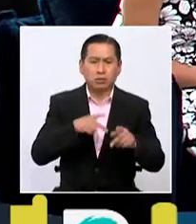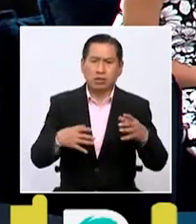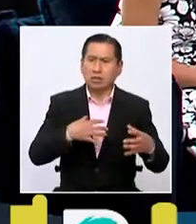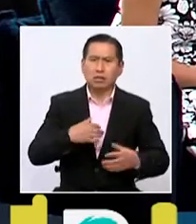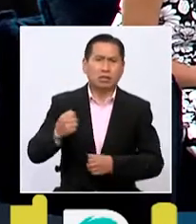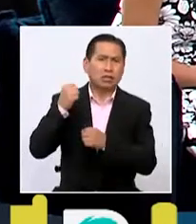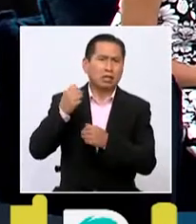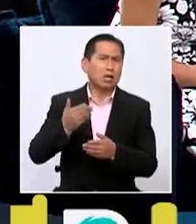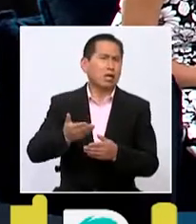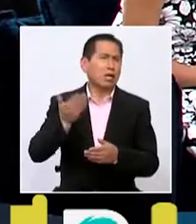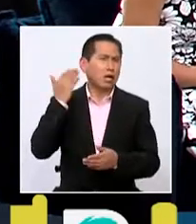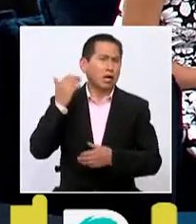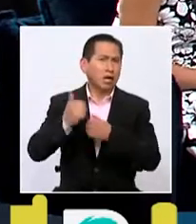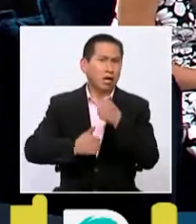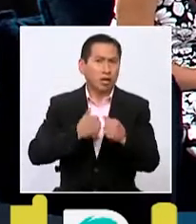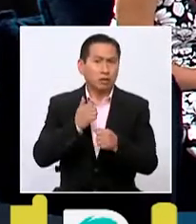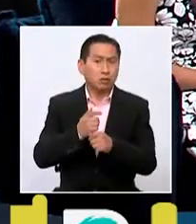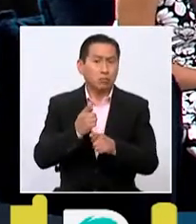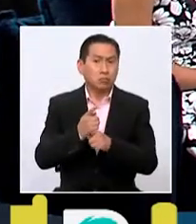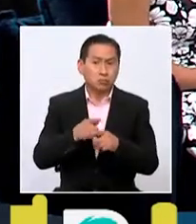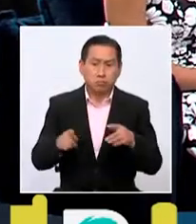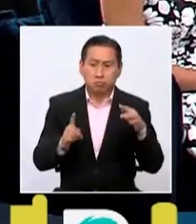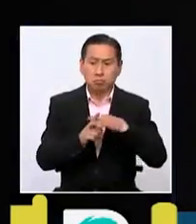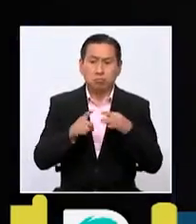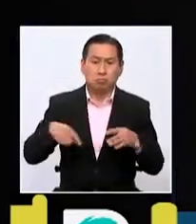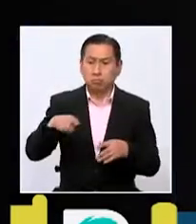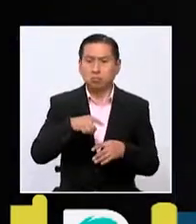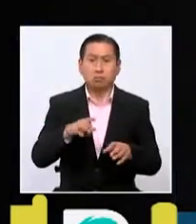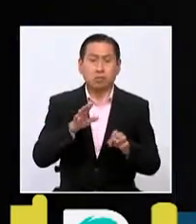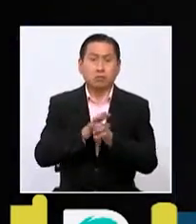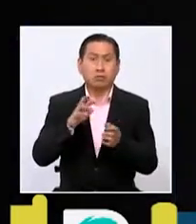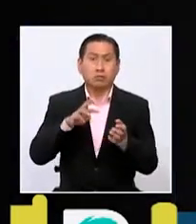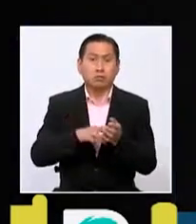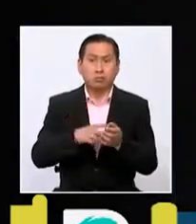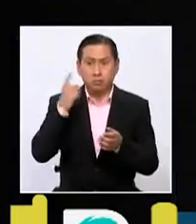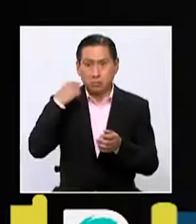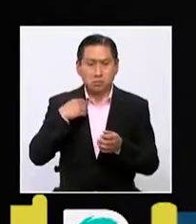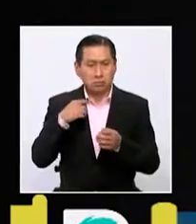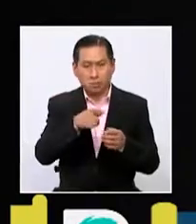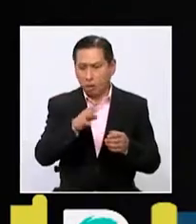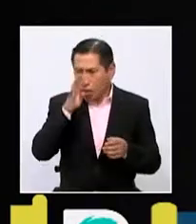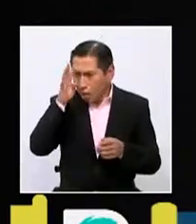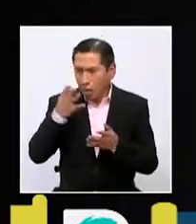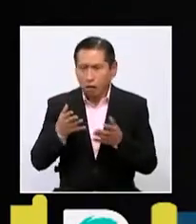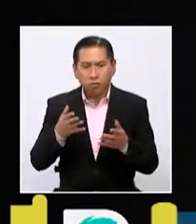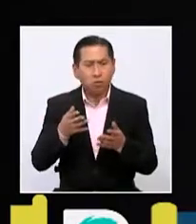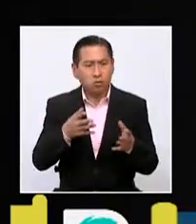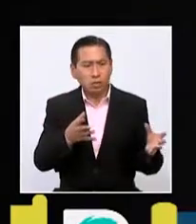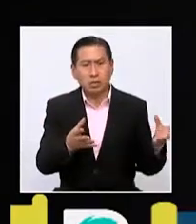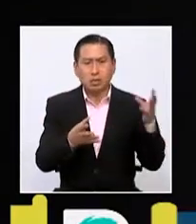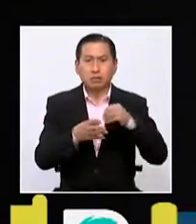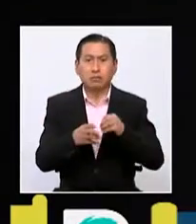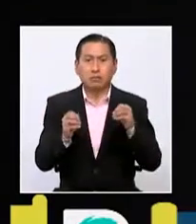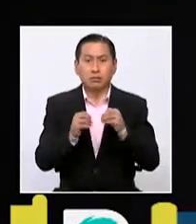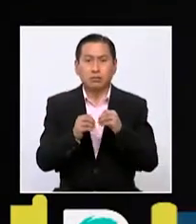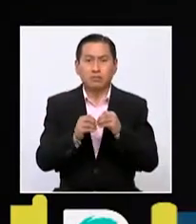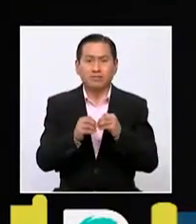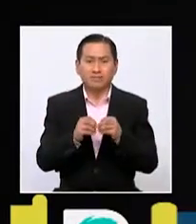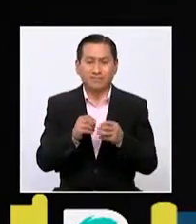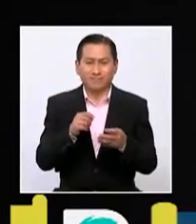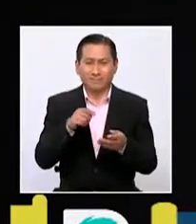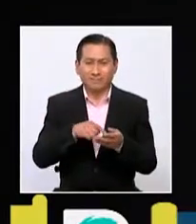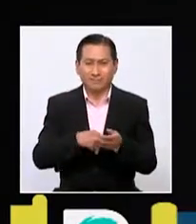hace muchos años, ¿no? En la medida en que no se alejen tanto de la realidad de estas personas. Tomando en cuenta esta misma línea